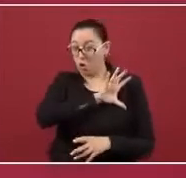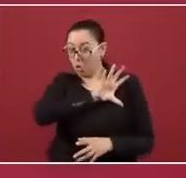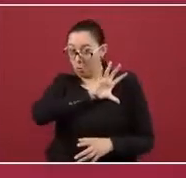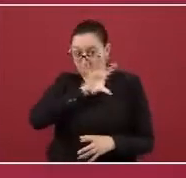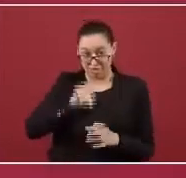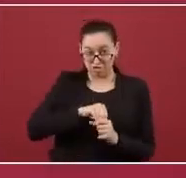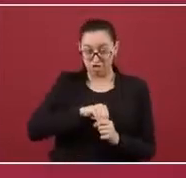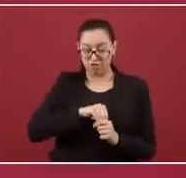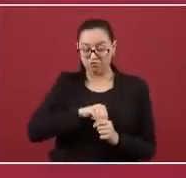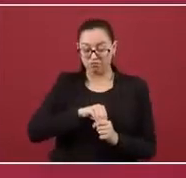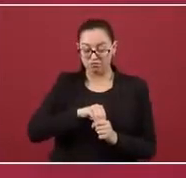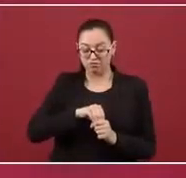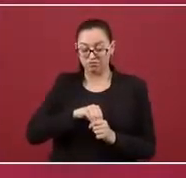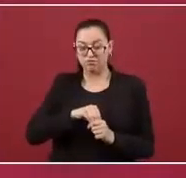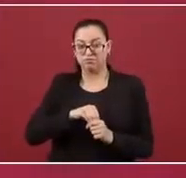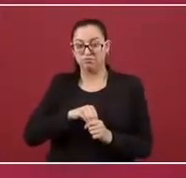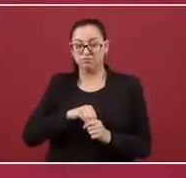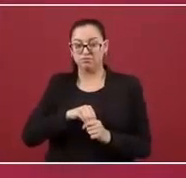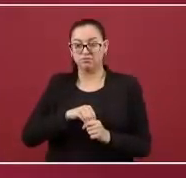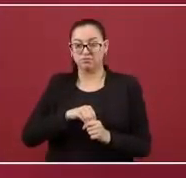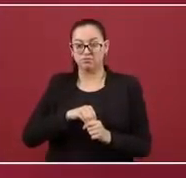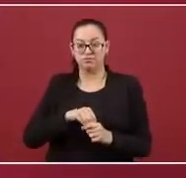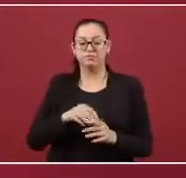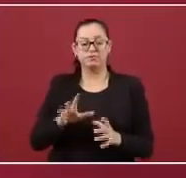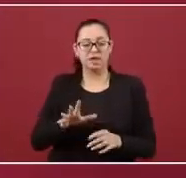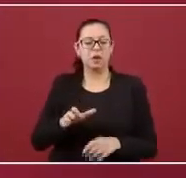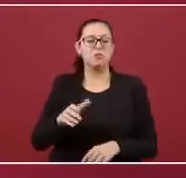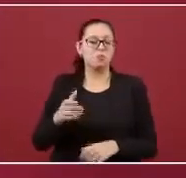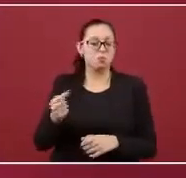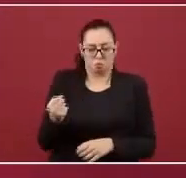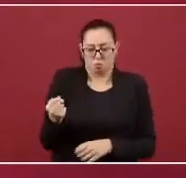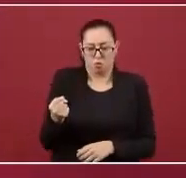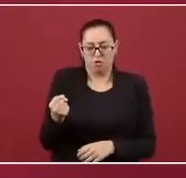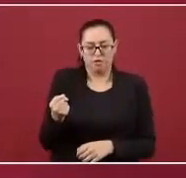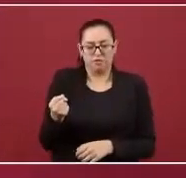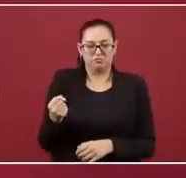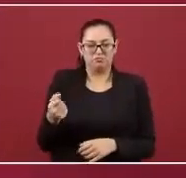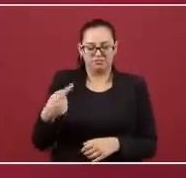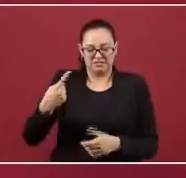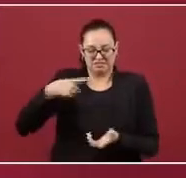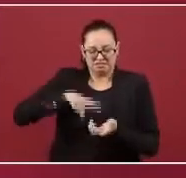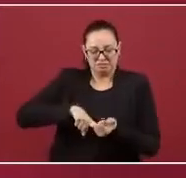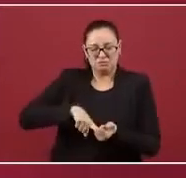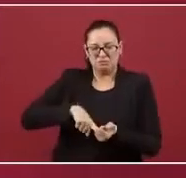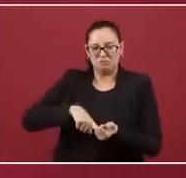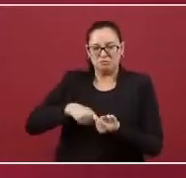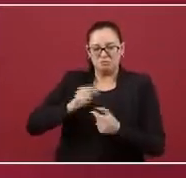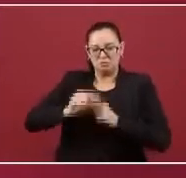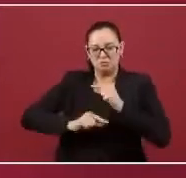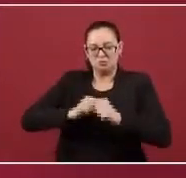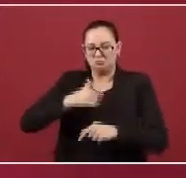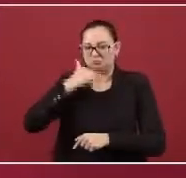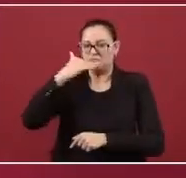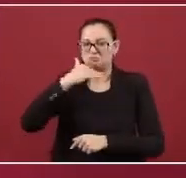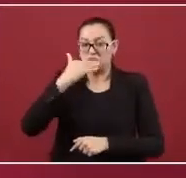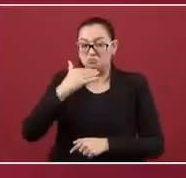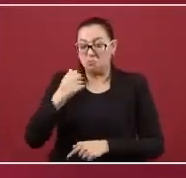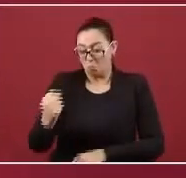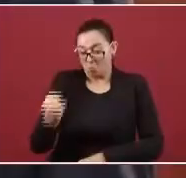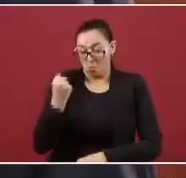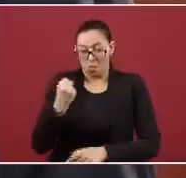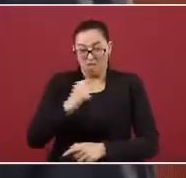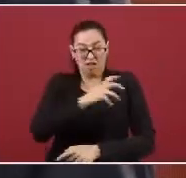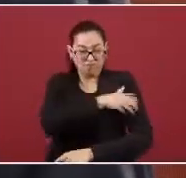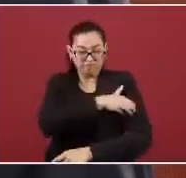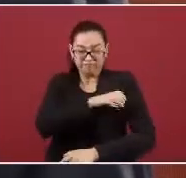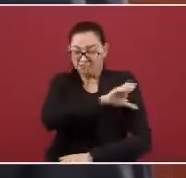corrompe, el poder corrompe y el poder absoluto corrompe absolutamente. Y es cierto,